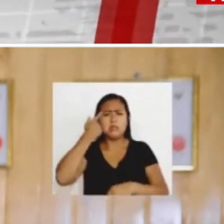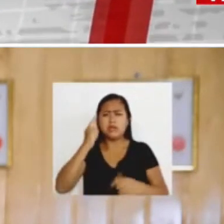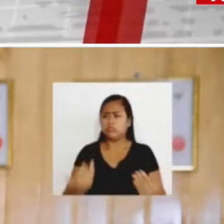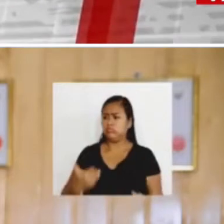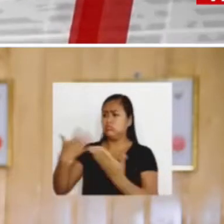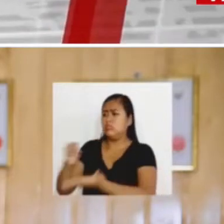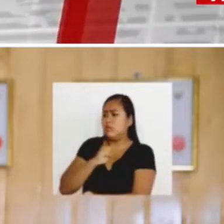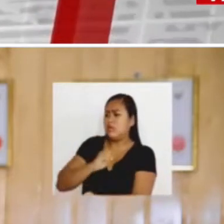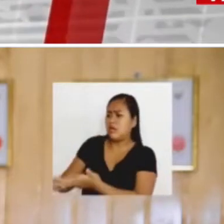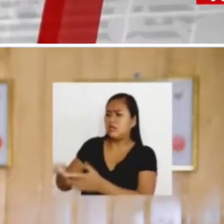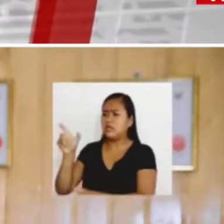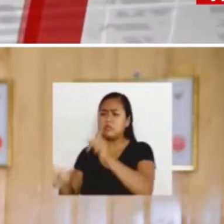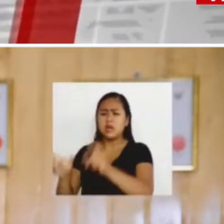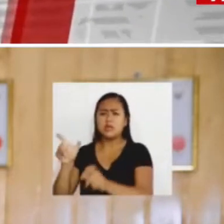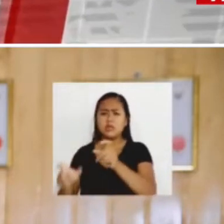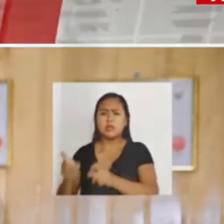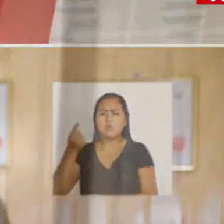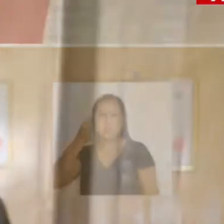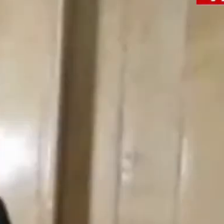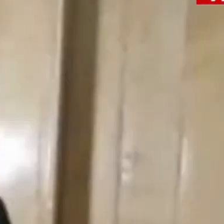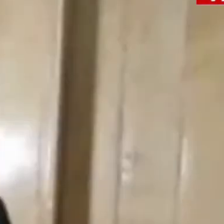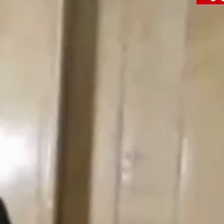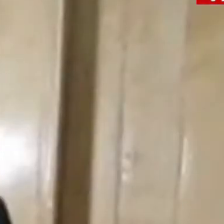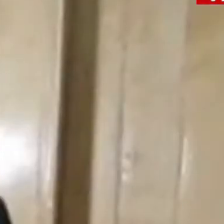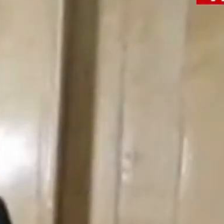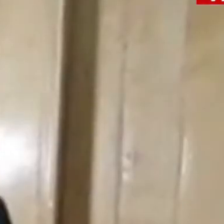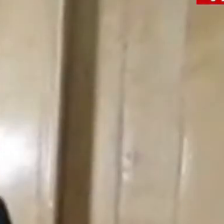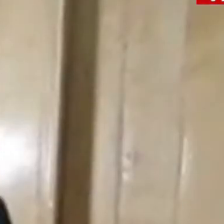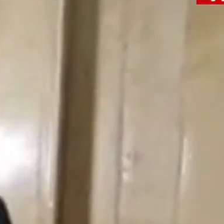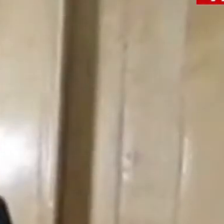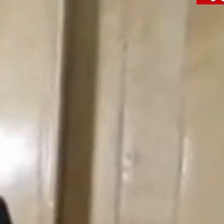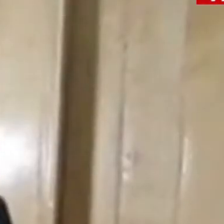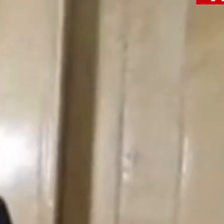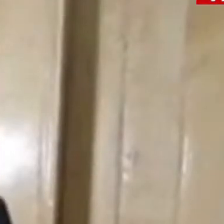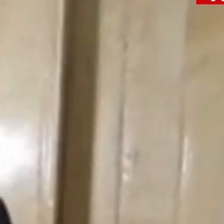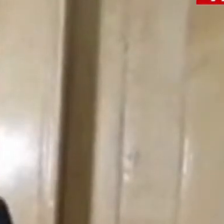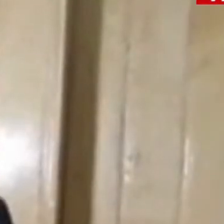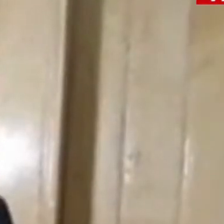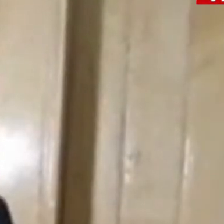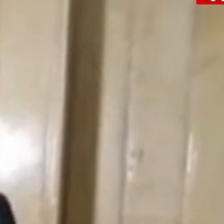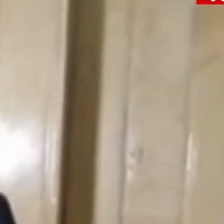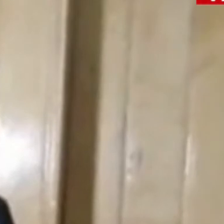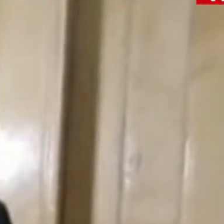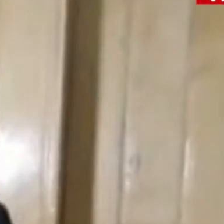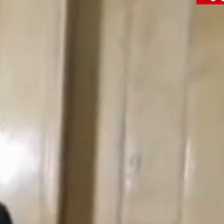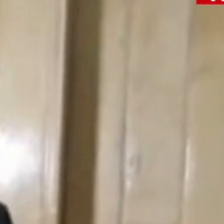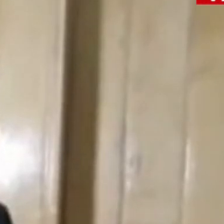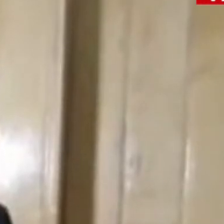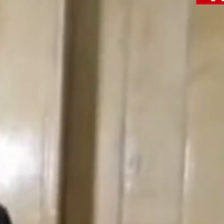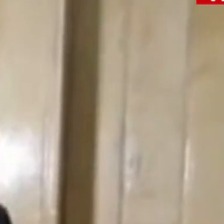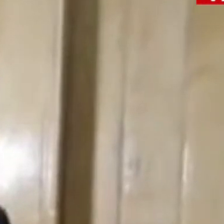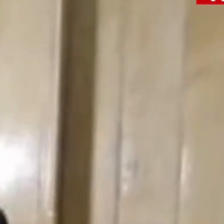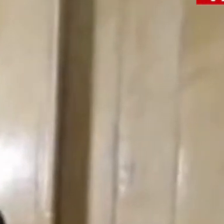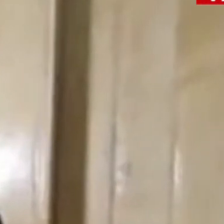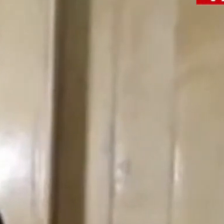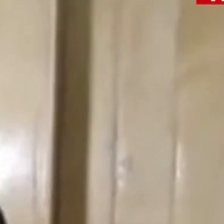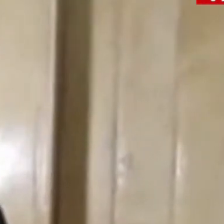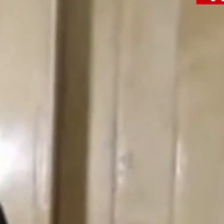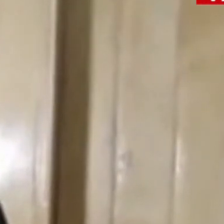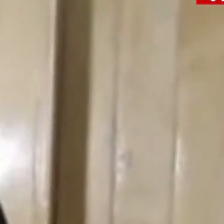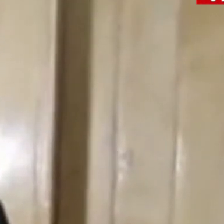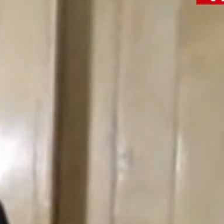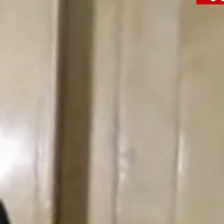del 35% aproximadamente, que no sabe por quién votar, y todavía es muy alto,